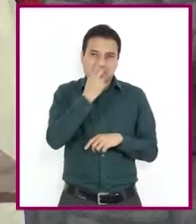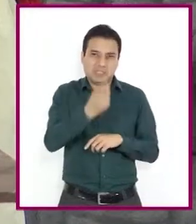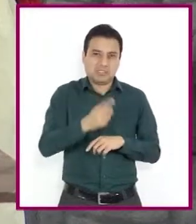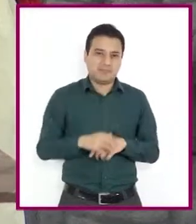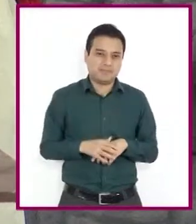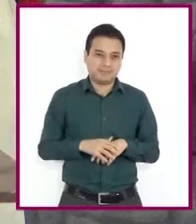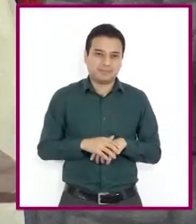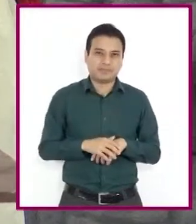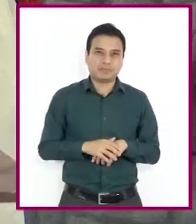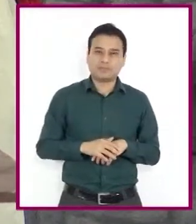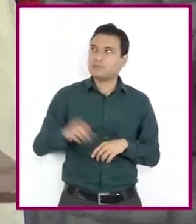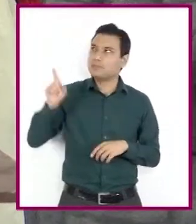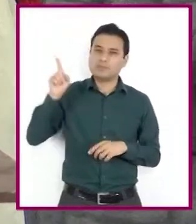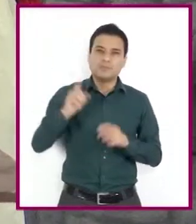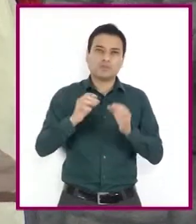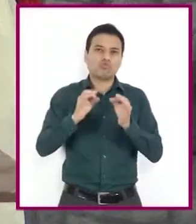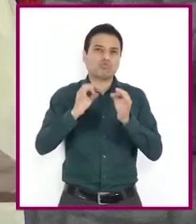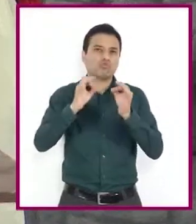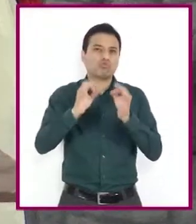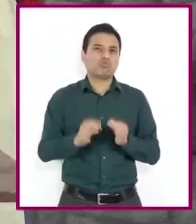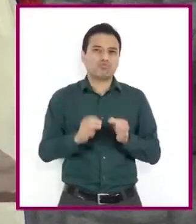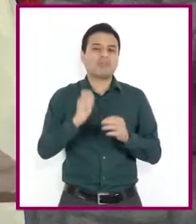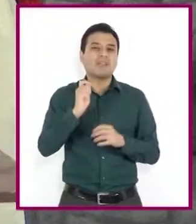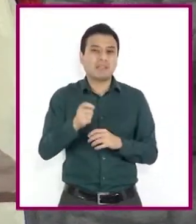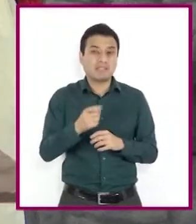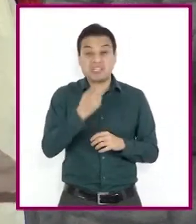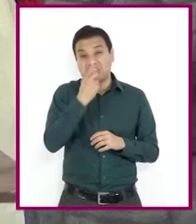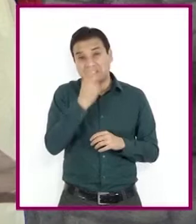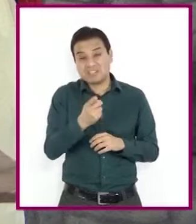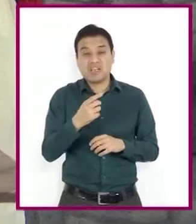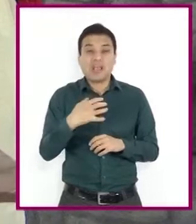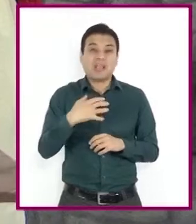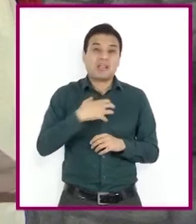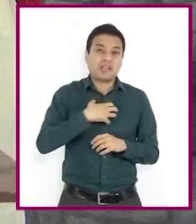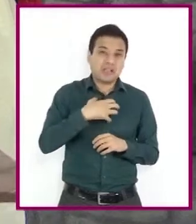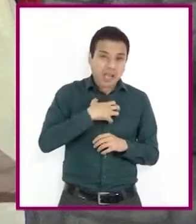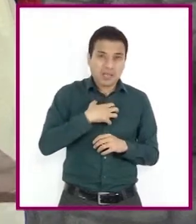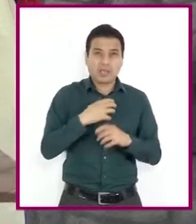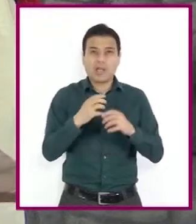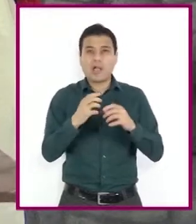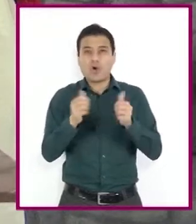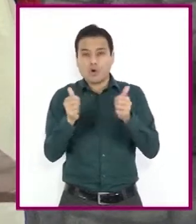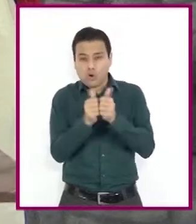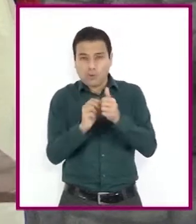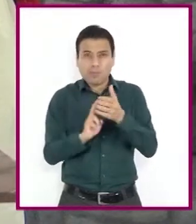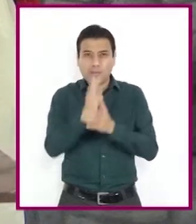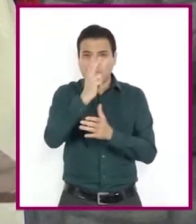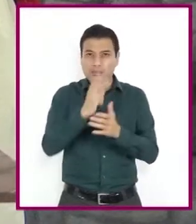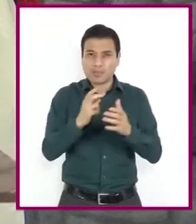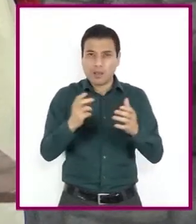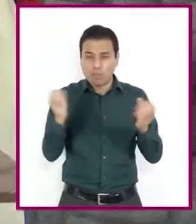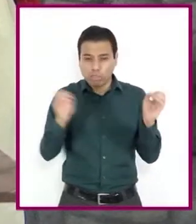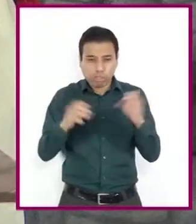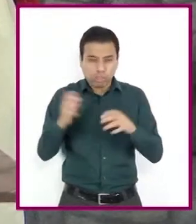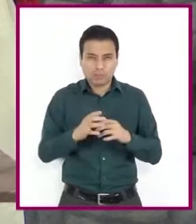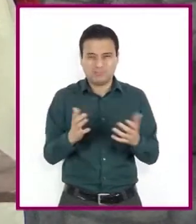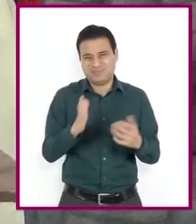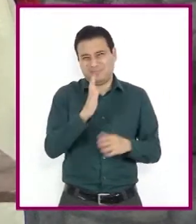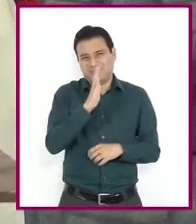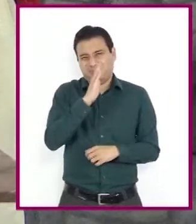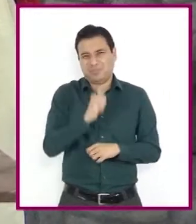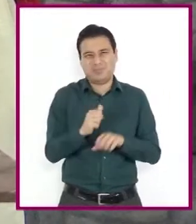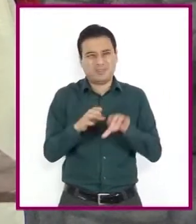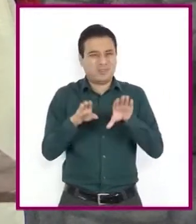que estiércol de vaca envuelta en un trozo de manta, lo cual es absolutamente falso, ya que si se colocara